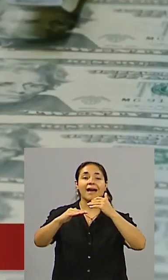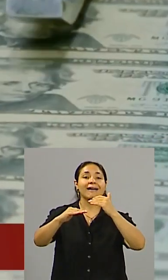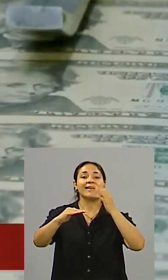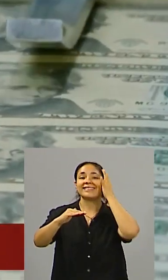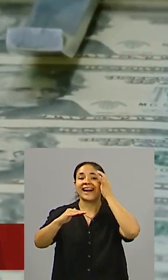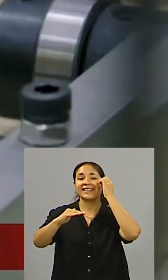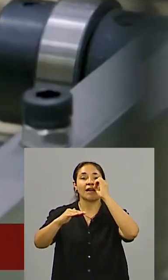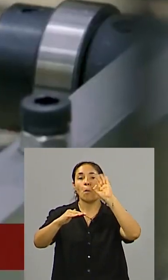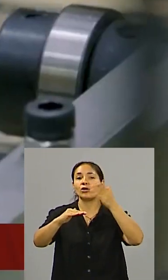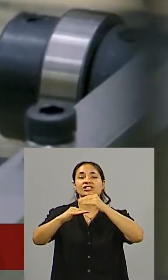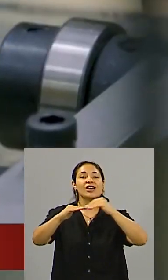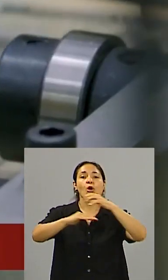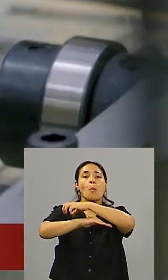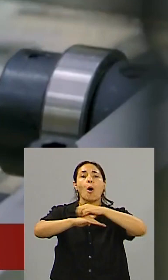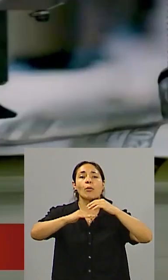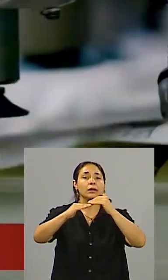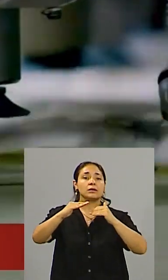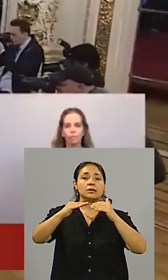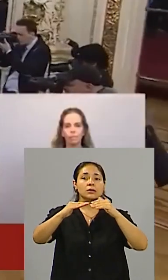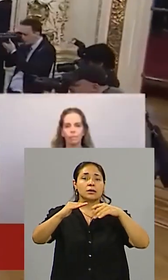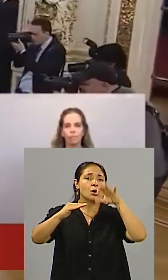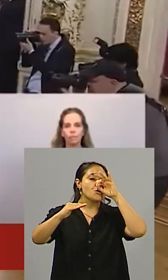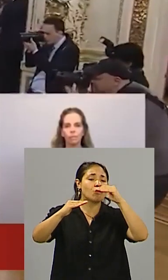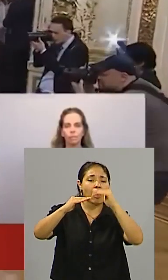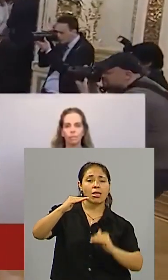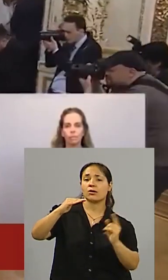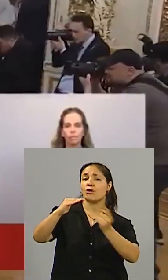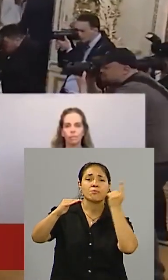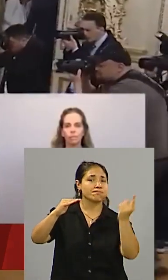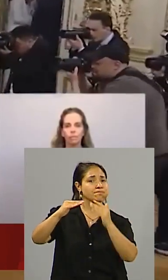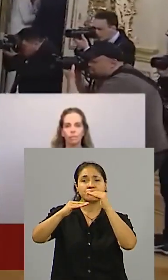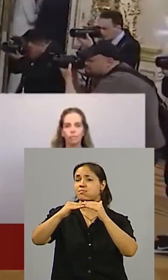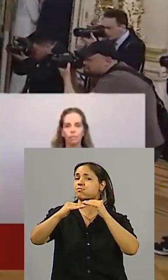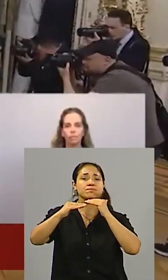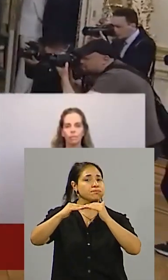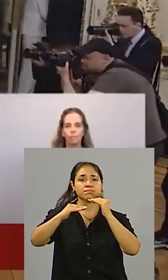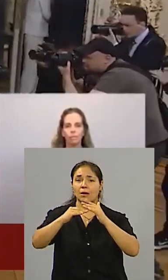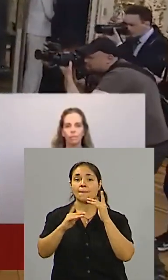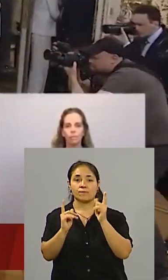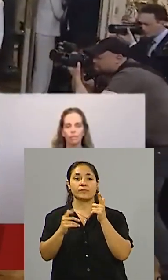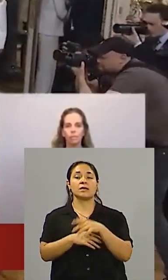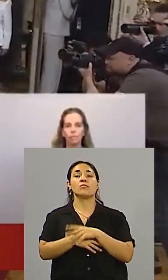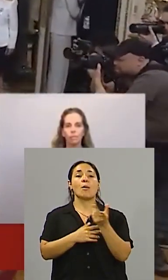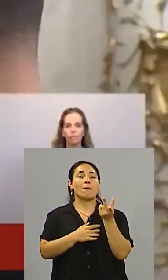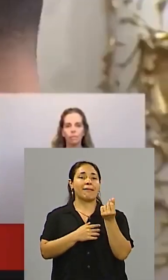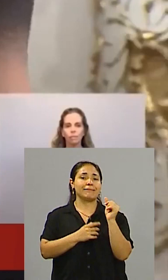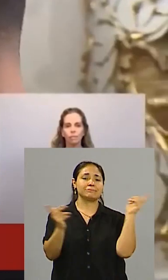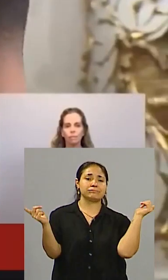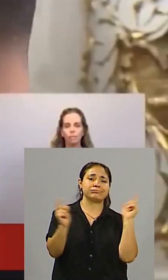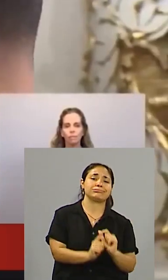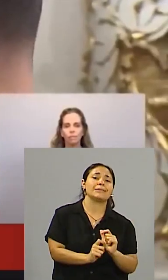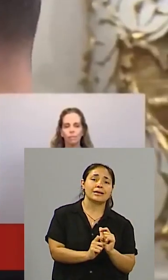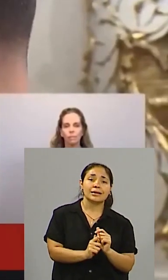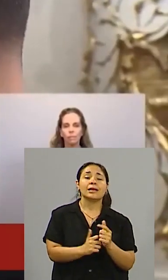Se produce dos fenómenos. Uno, una destrucción de riqueza, sí, y luego una transferencia de la